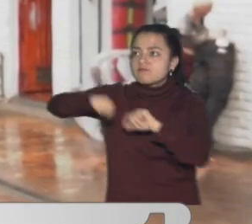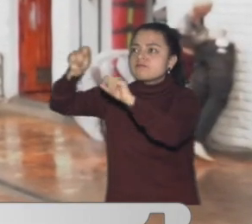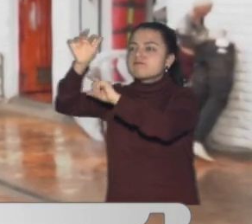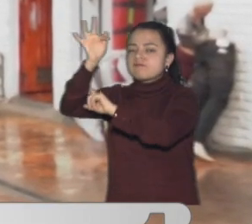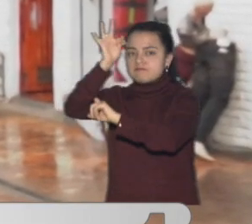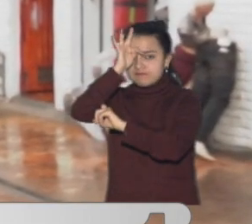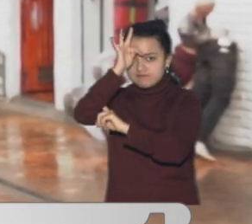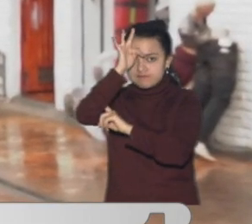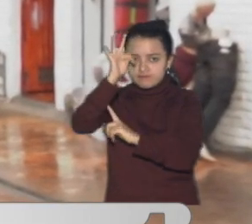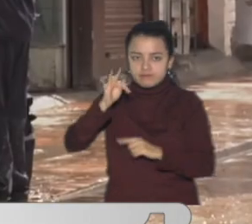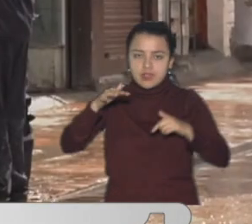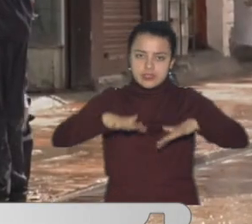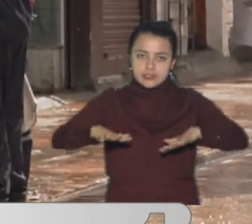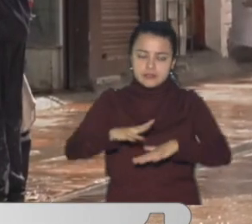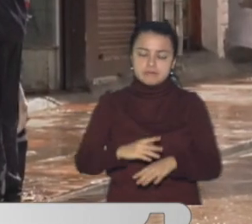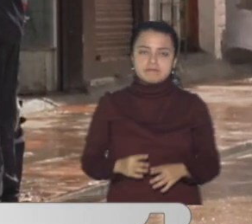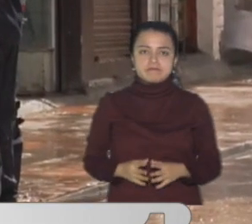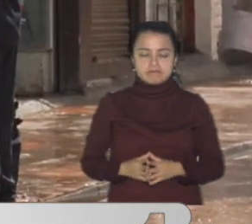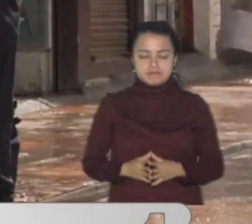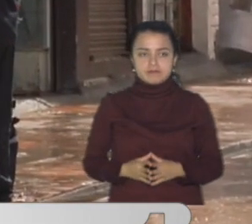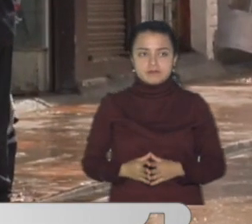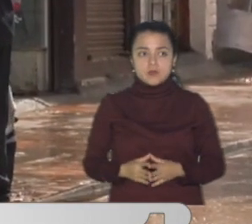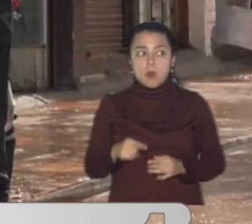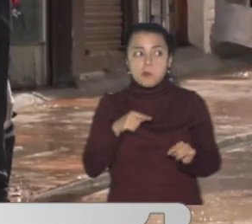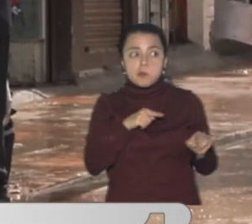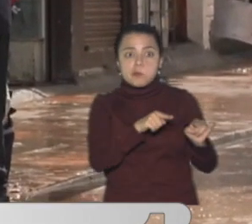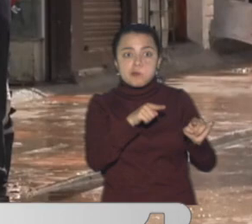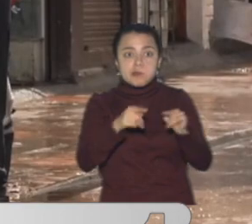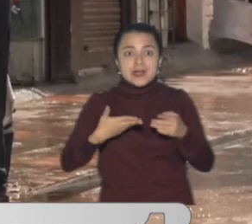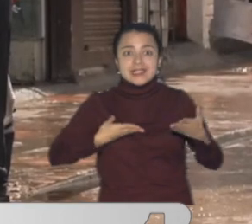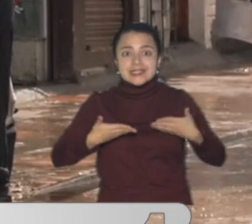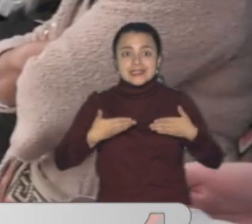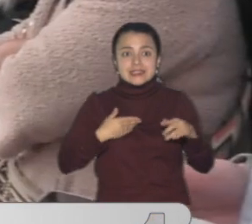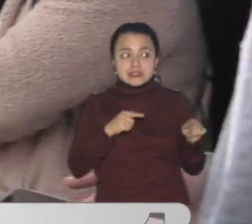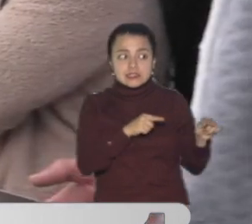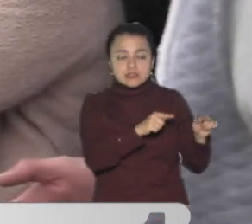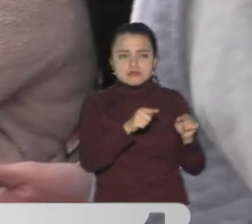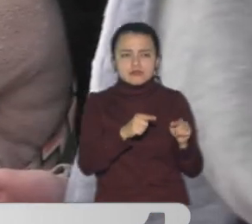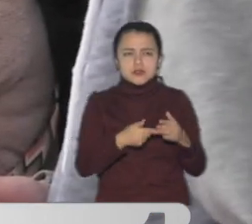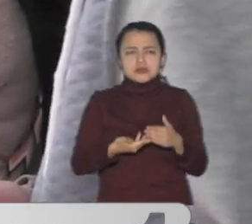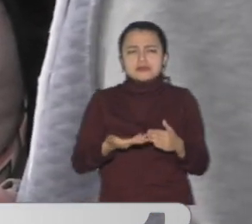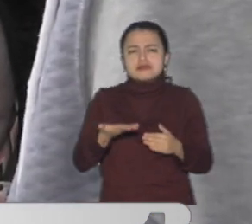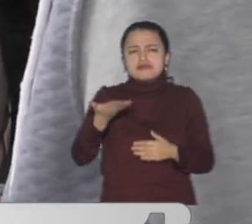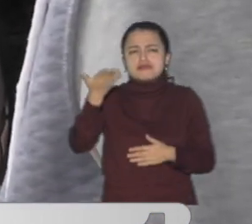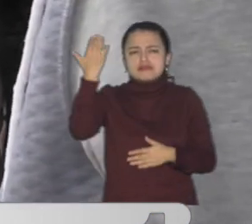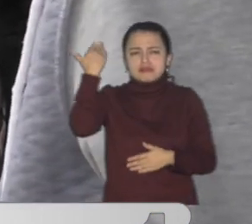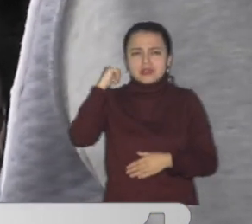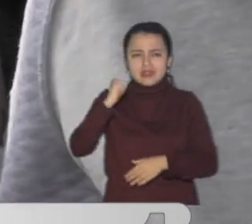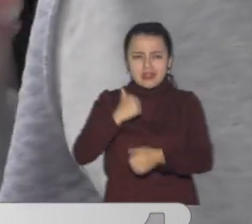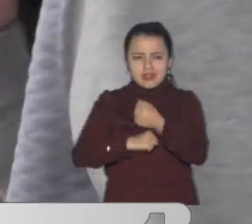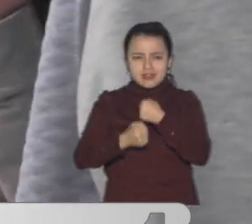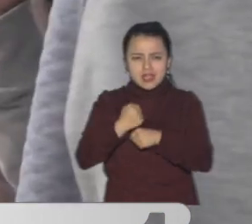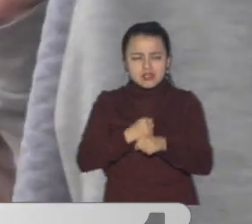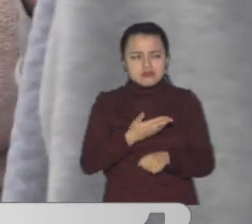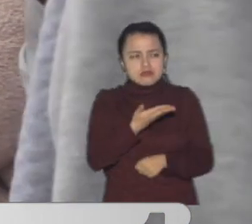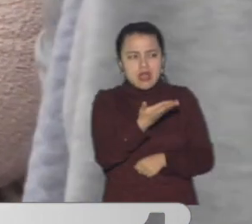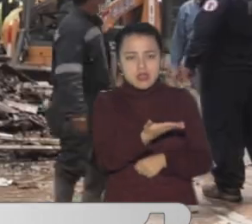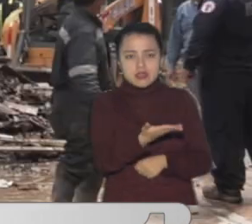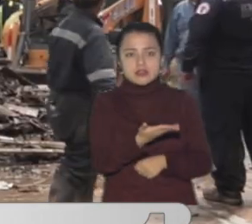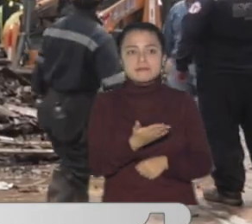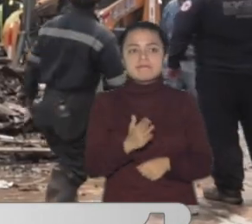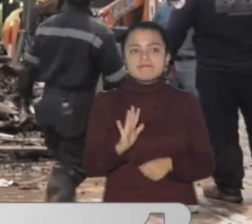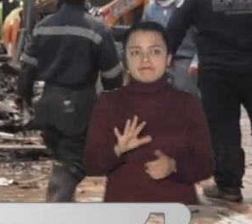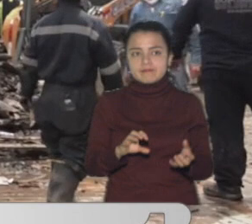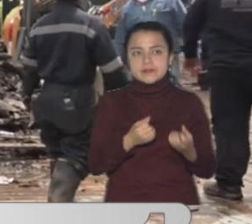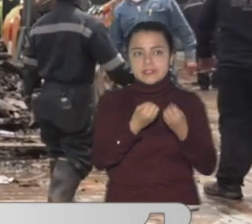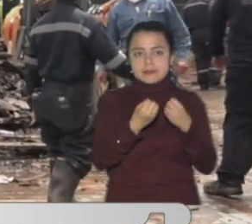como de los bomberos en el municipio de Chía. Comerciantes que tenían sus establecimientos hace más de una década lo perdieron todo. El fuego acabó con